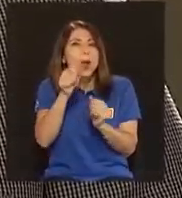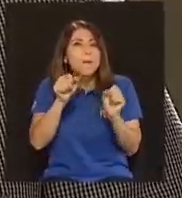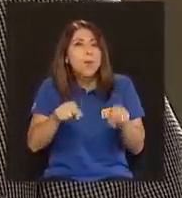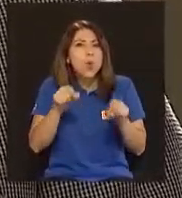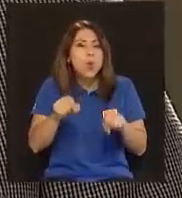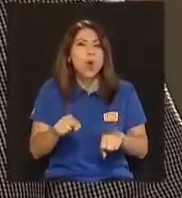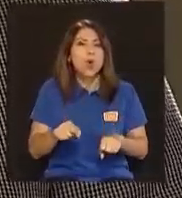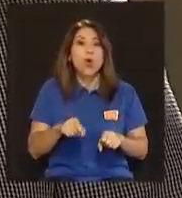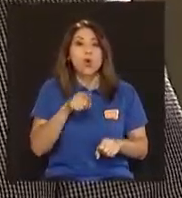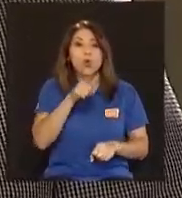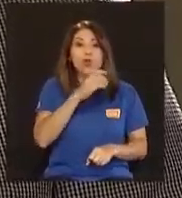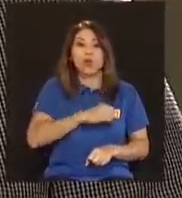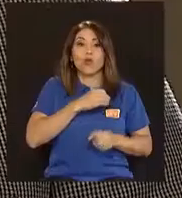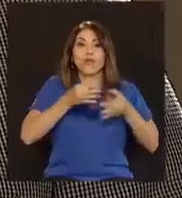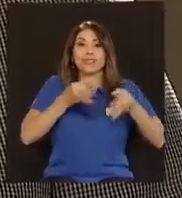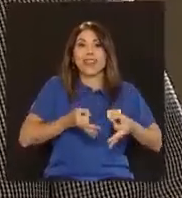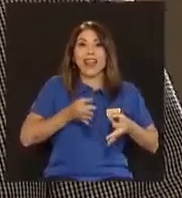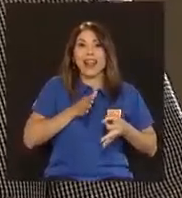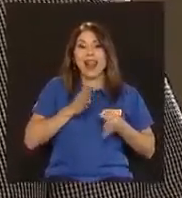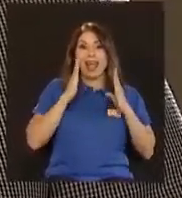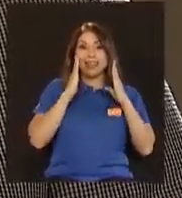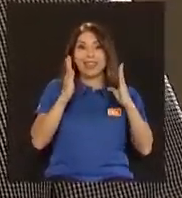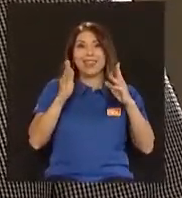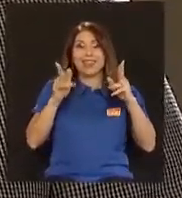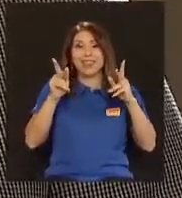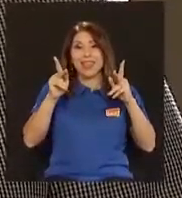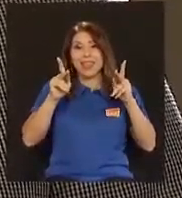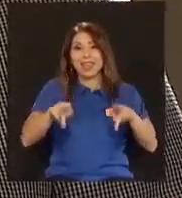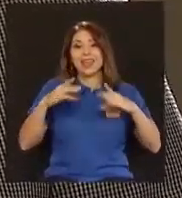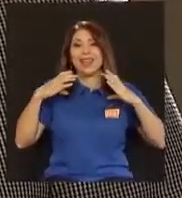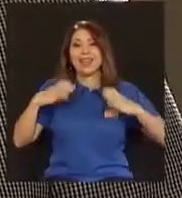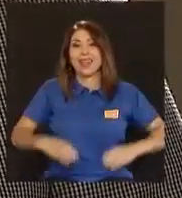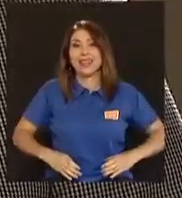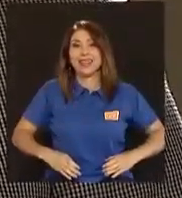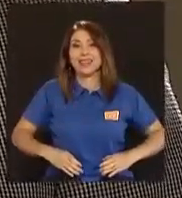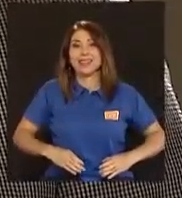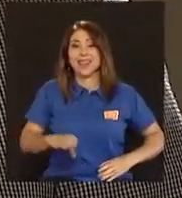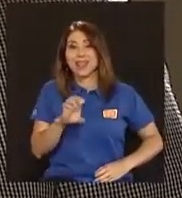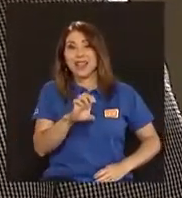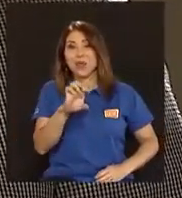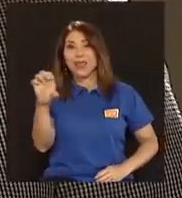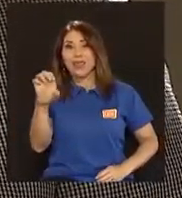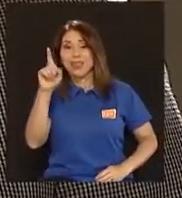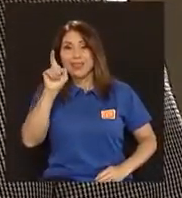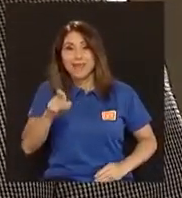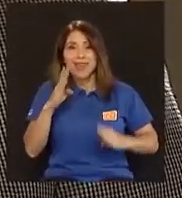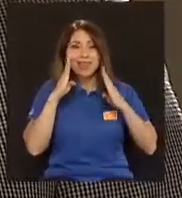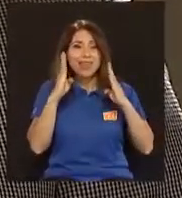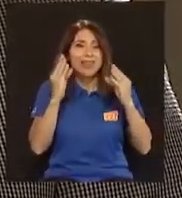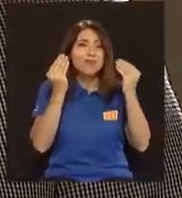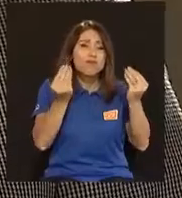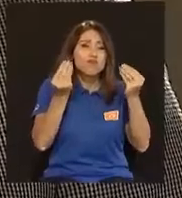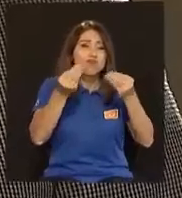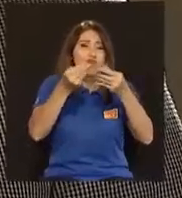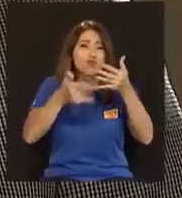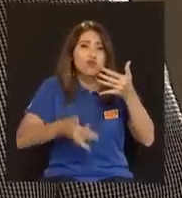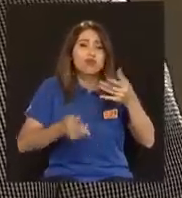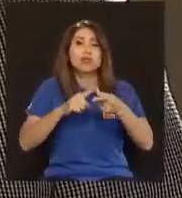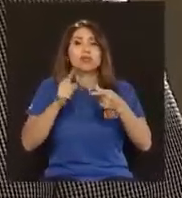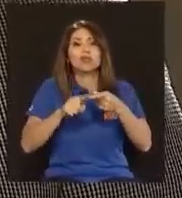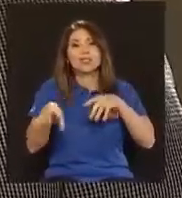ejemplo, en el mercado de Oriente, ahí tiene que visitar una cantidad inmensa de clientes. De manera que entonces la dinámica es